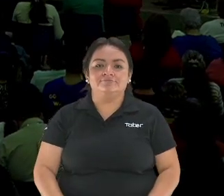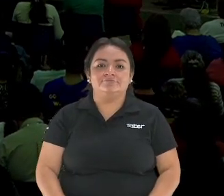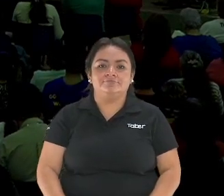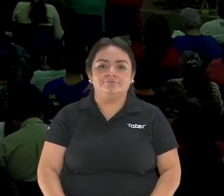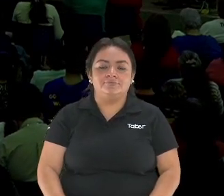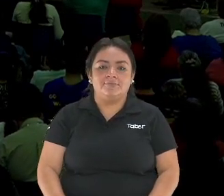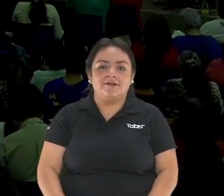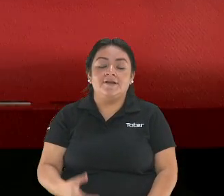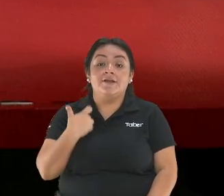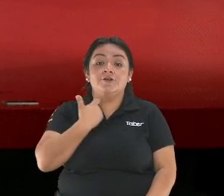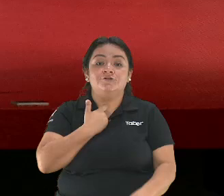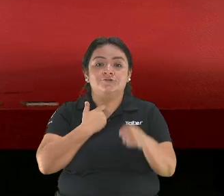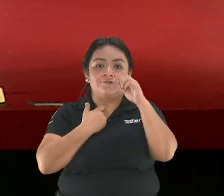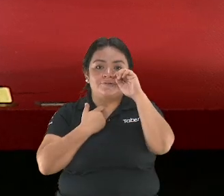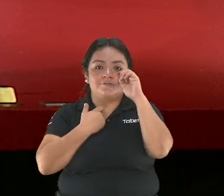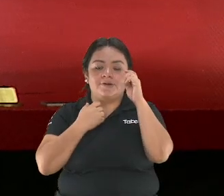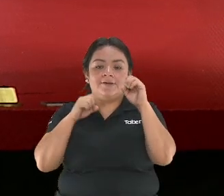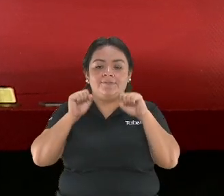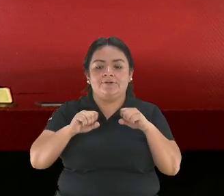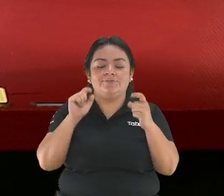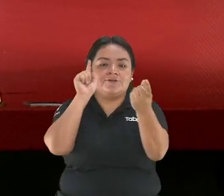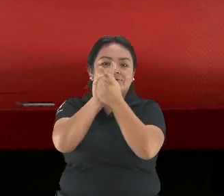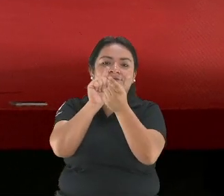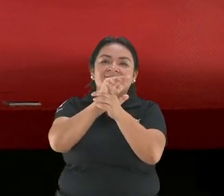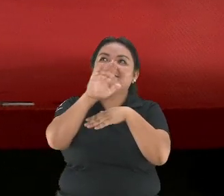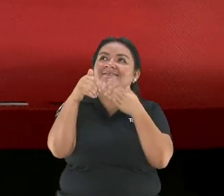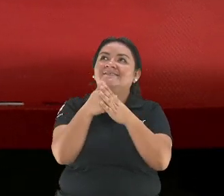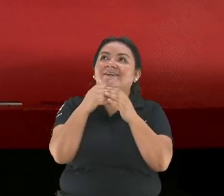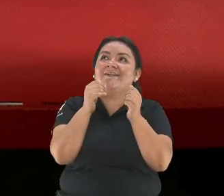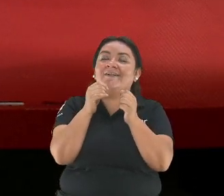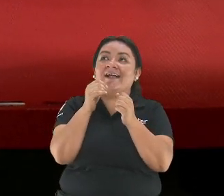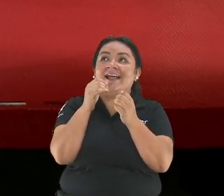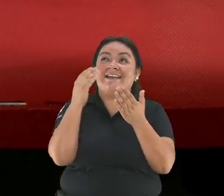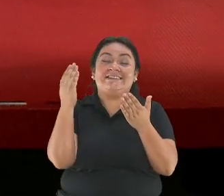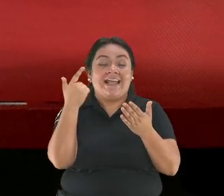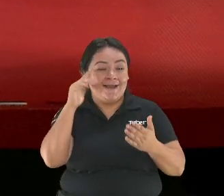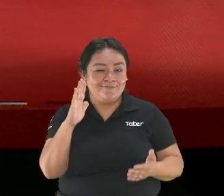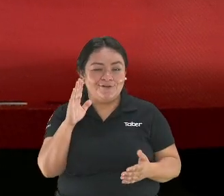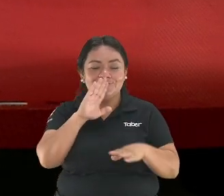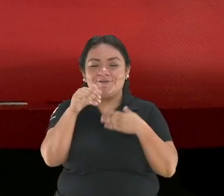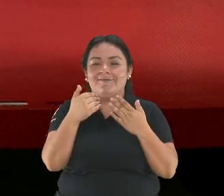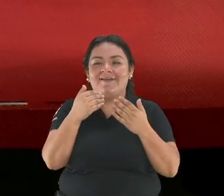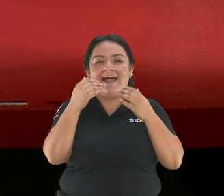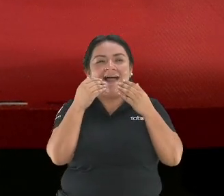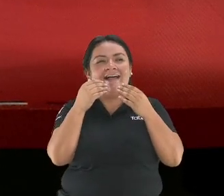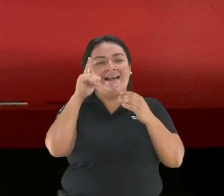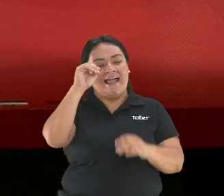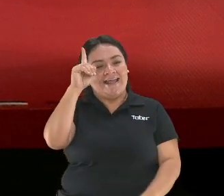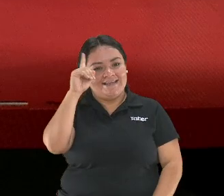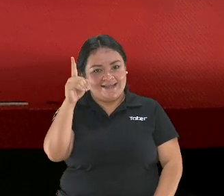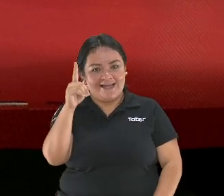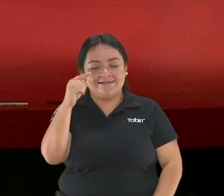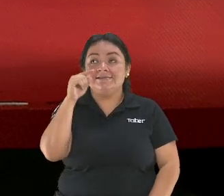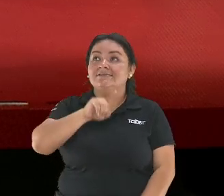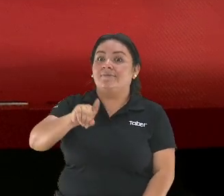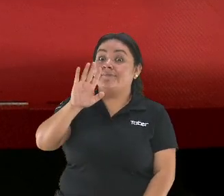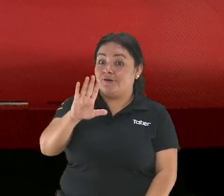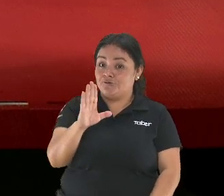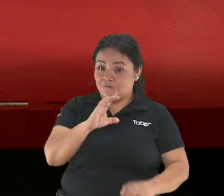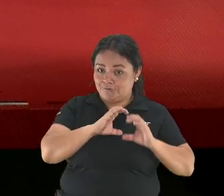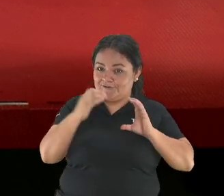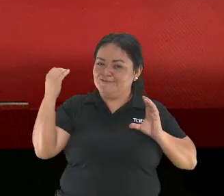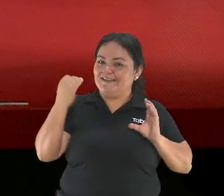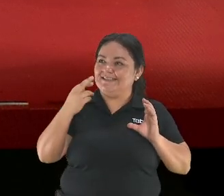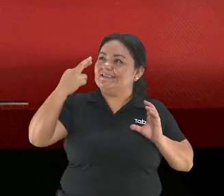podemos conocer todas las implicaciones de la teoría de su existencia pero si tú en tu corazón no crees verdaderamente que él